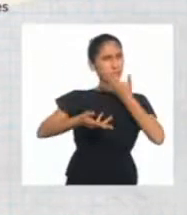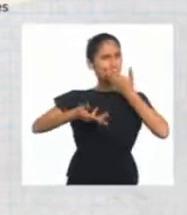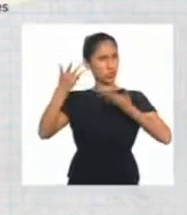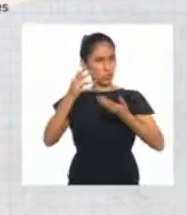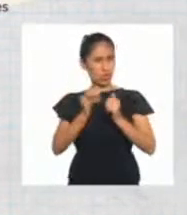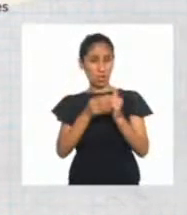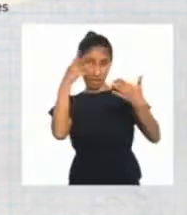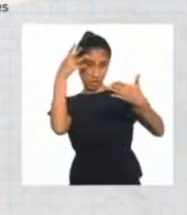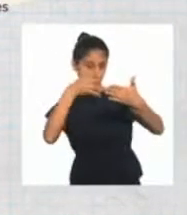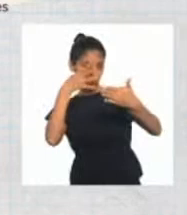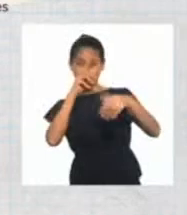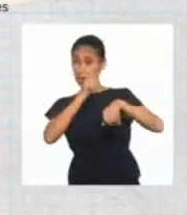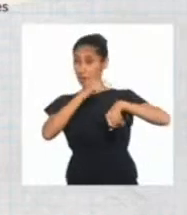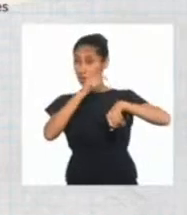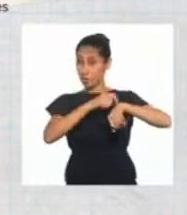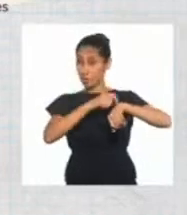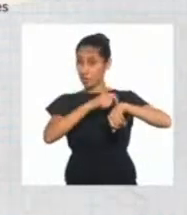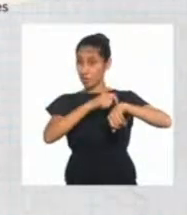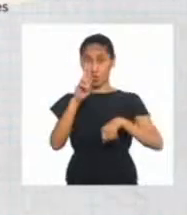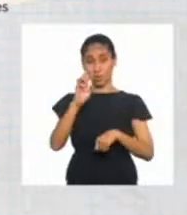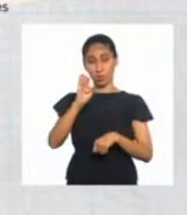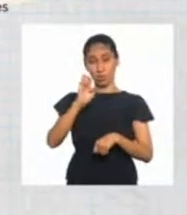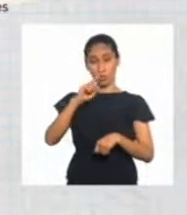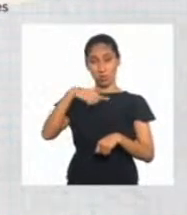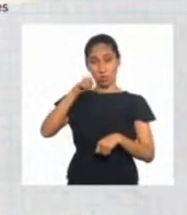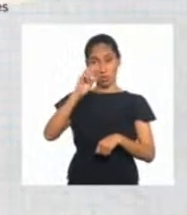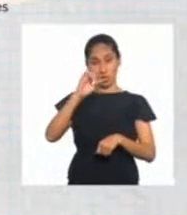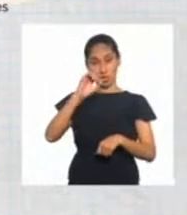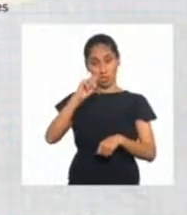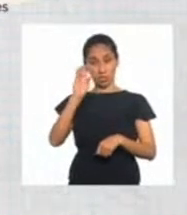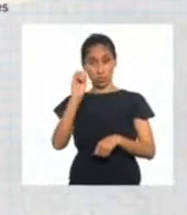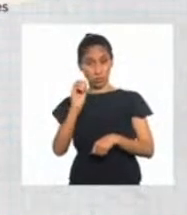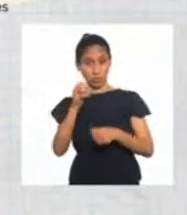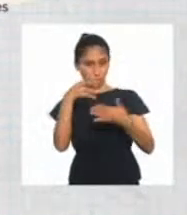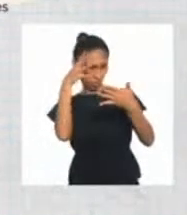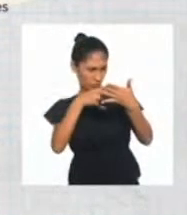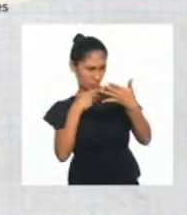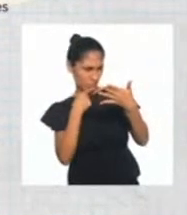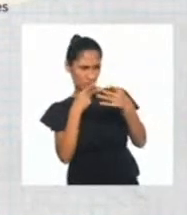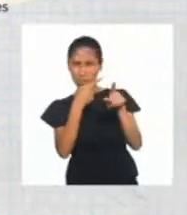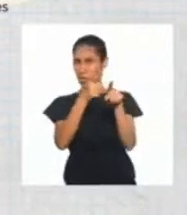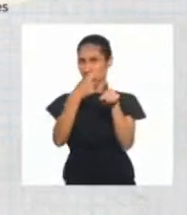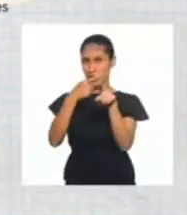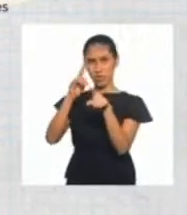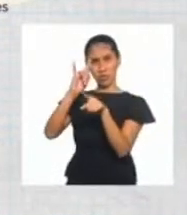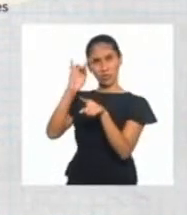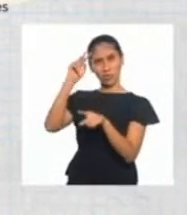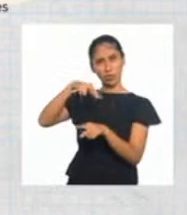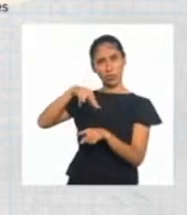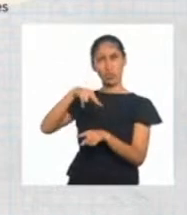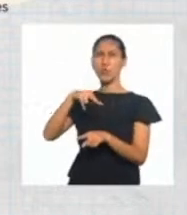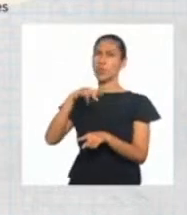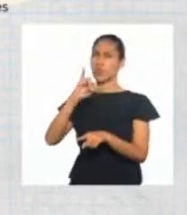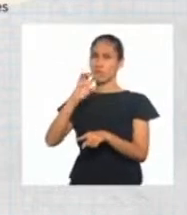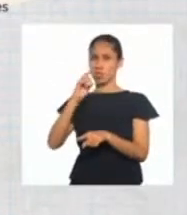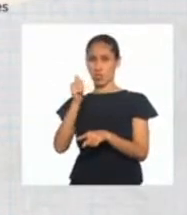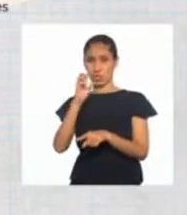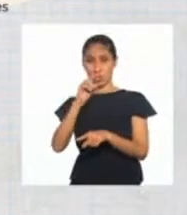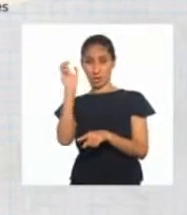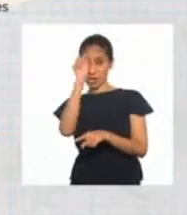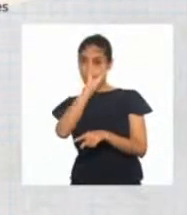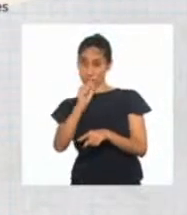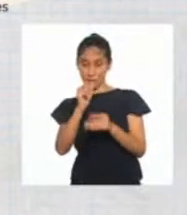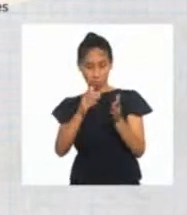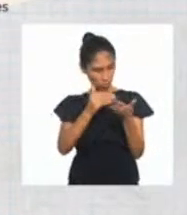caso, al evaluar el tiempo y el rédito, se observa que están en diferentes unidades. Por lo tanto,